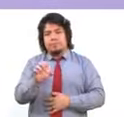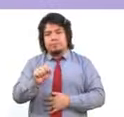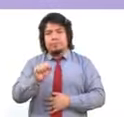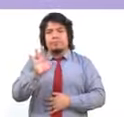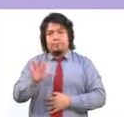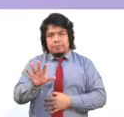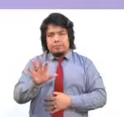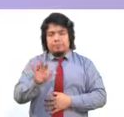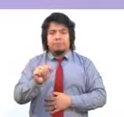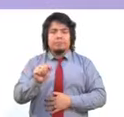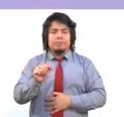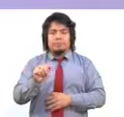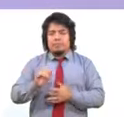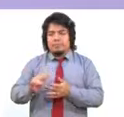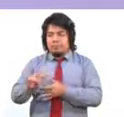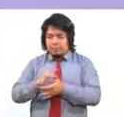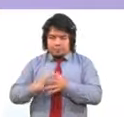265